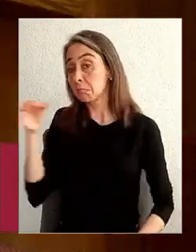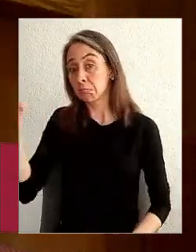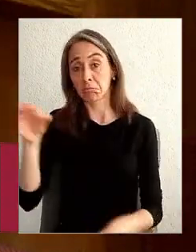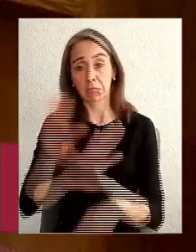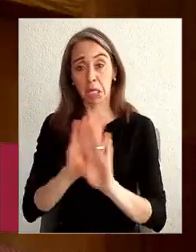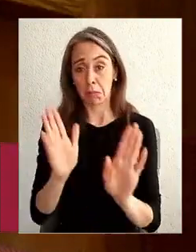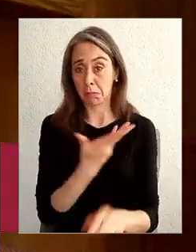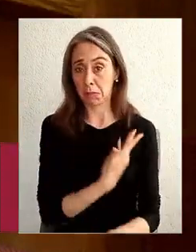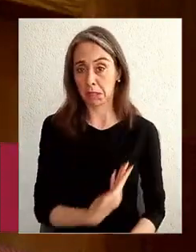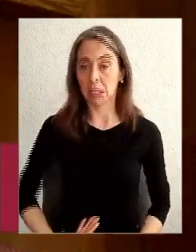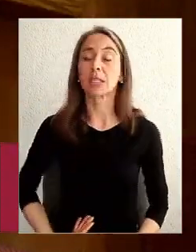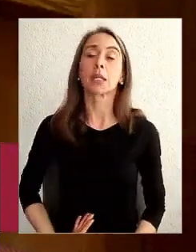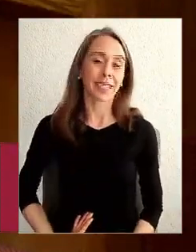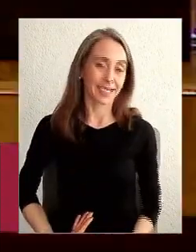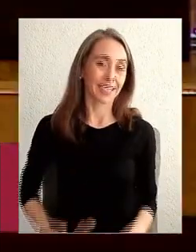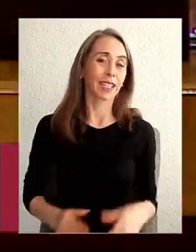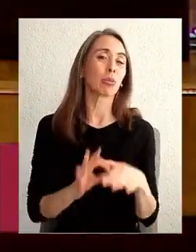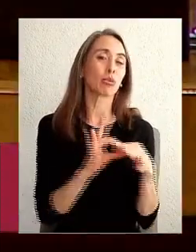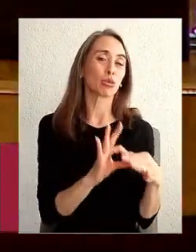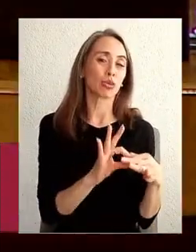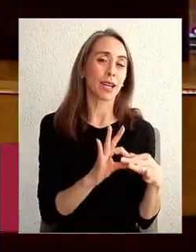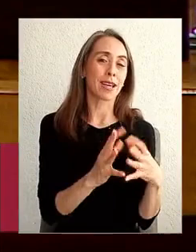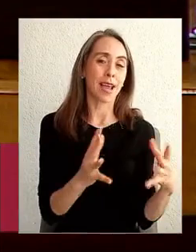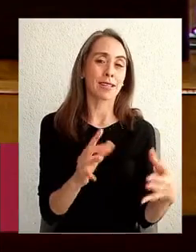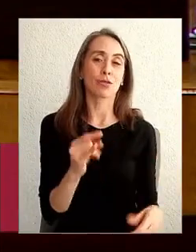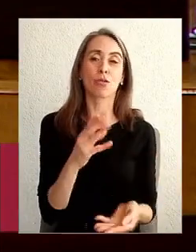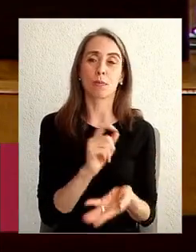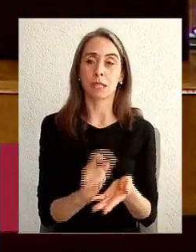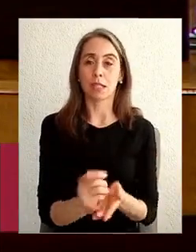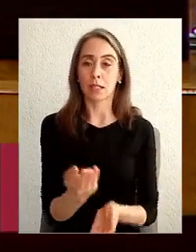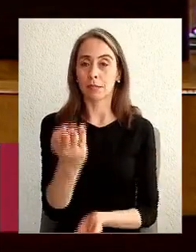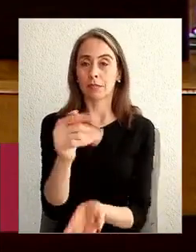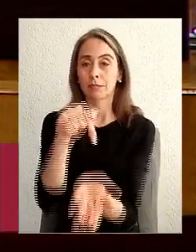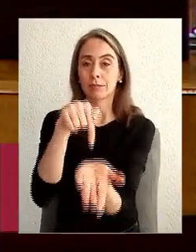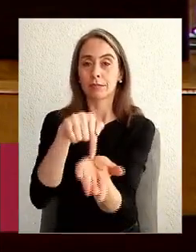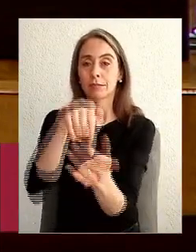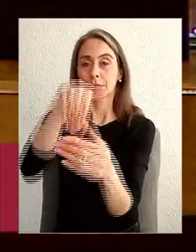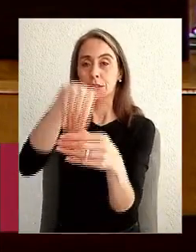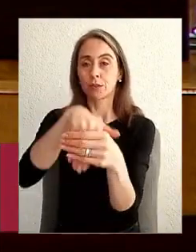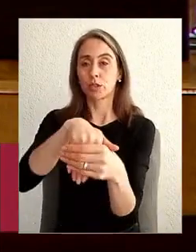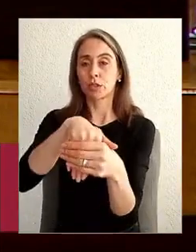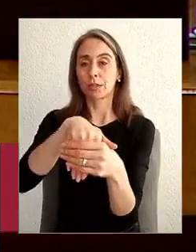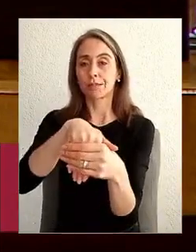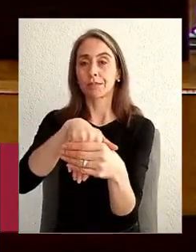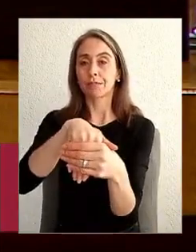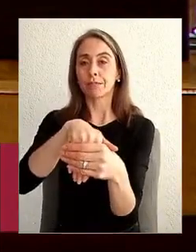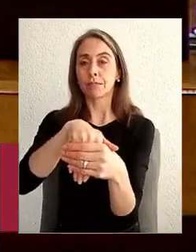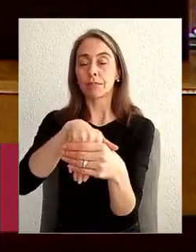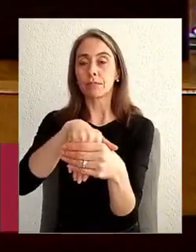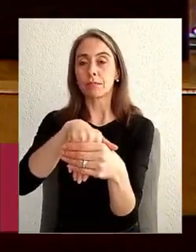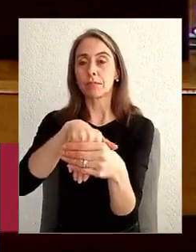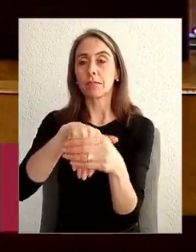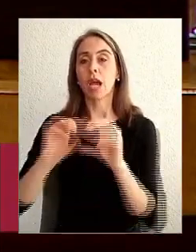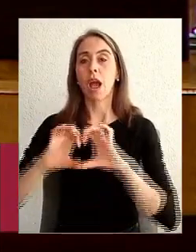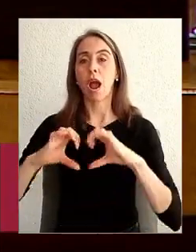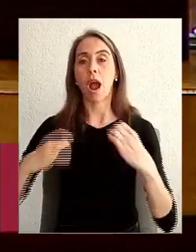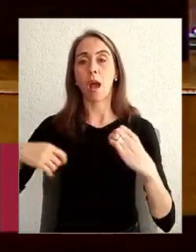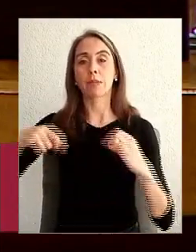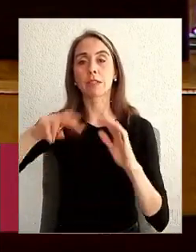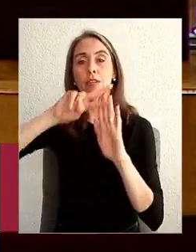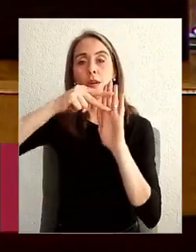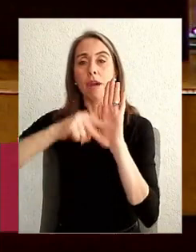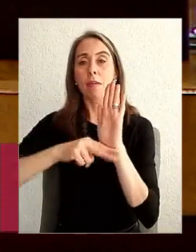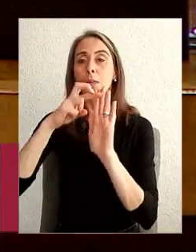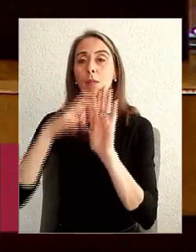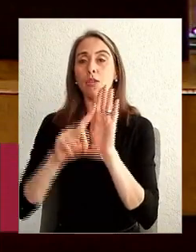Muchas gracias, subsecretario. En votación, las modificaciones incorporadas por el Senado en el proyecto de ley de presupuesto